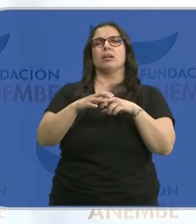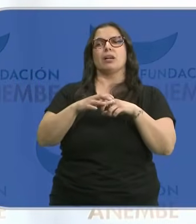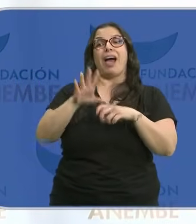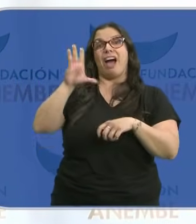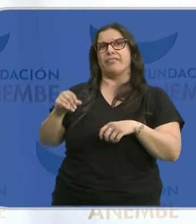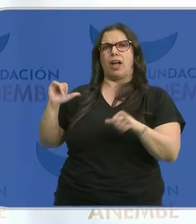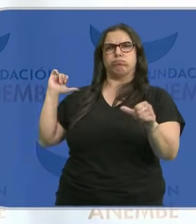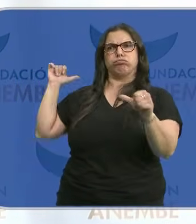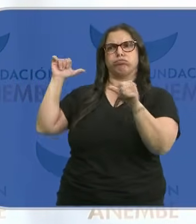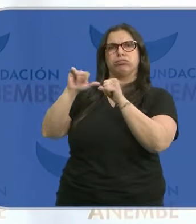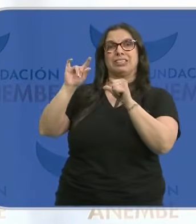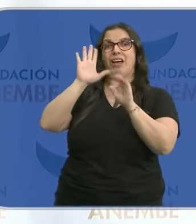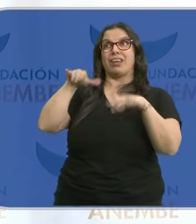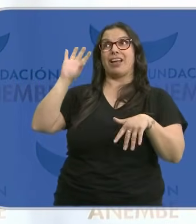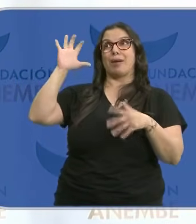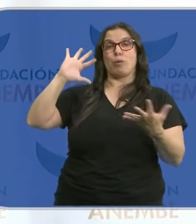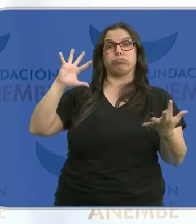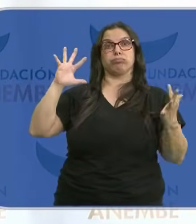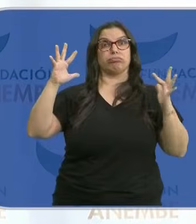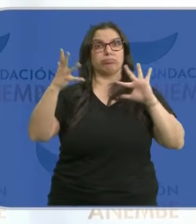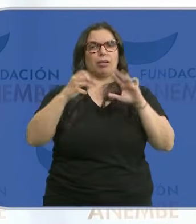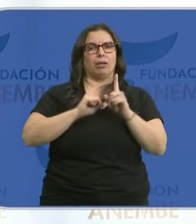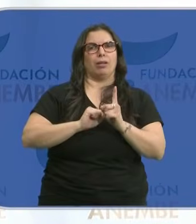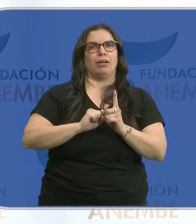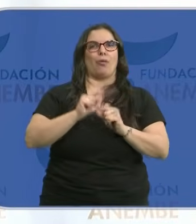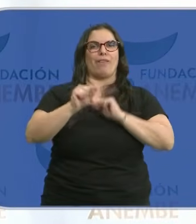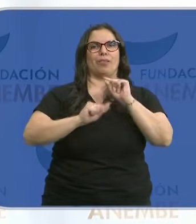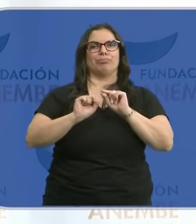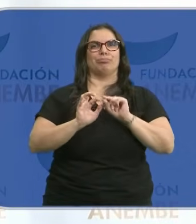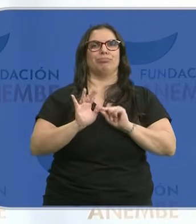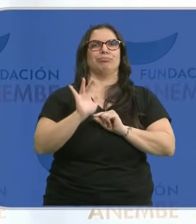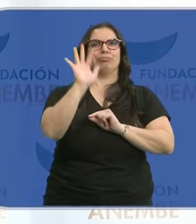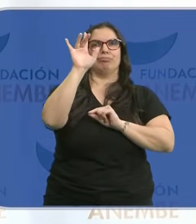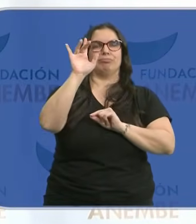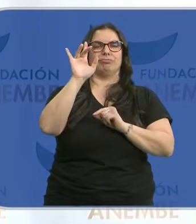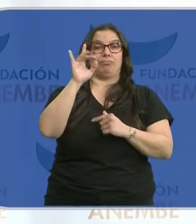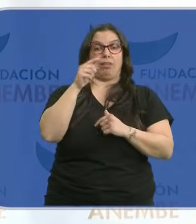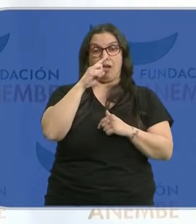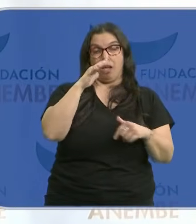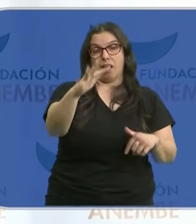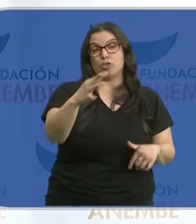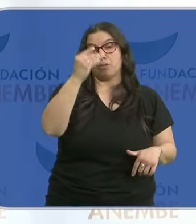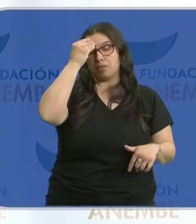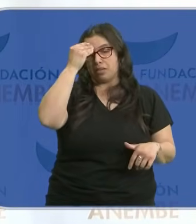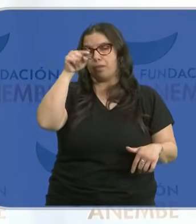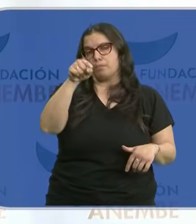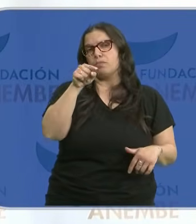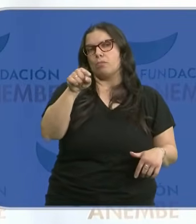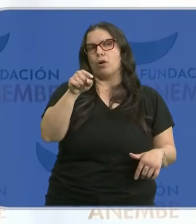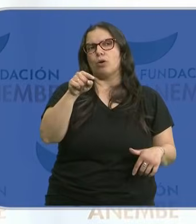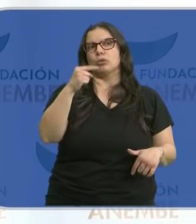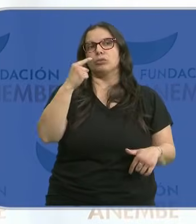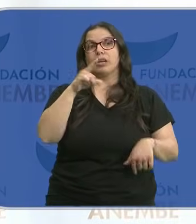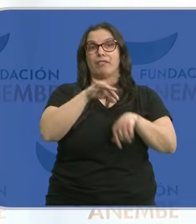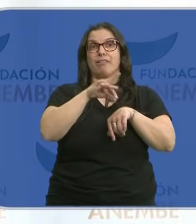años en África, pero por el cambio climático, ahora mismo, en los próximos años, la verdad es que esperamos o creemos que